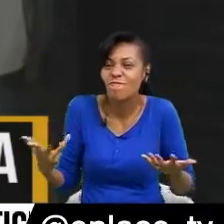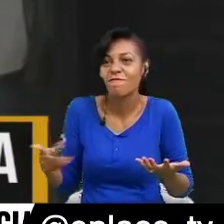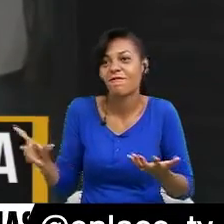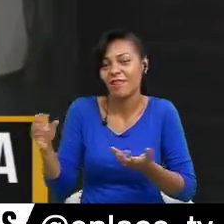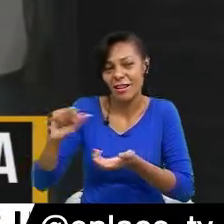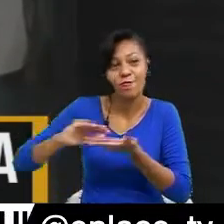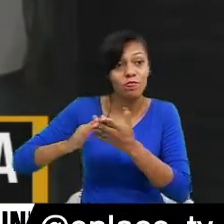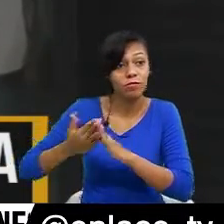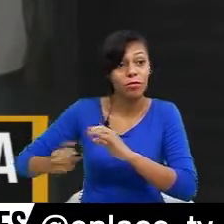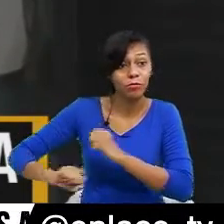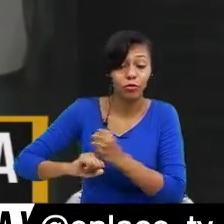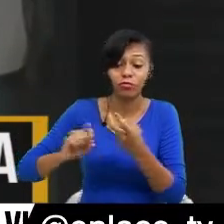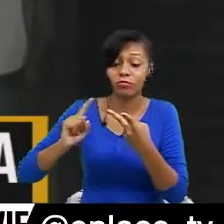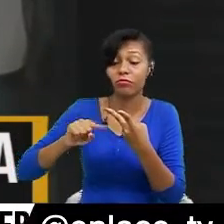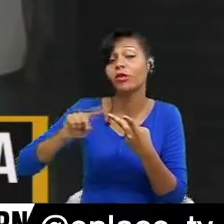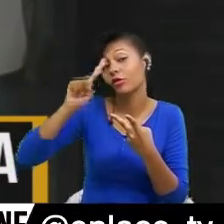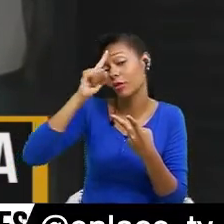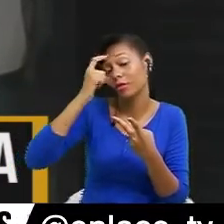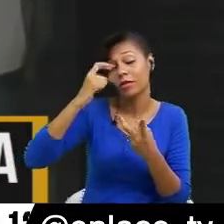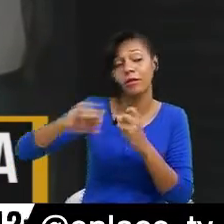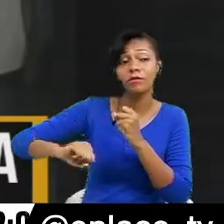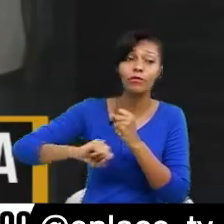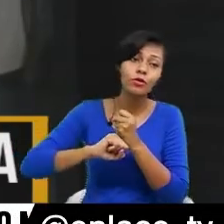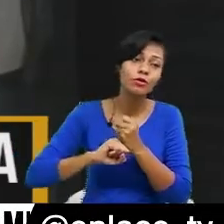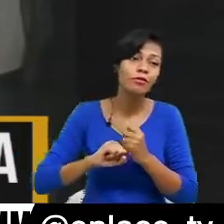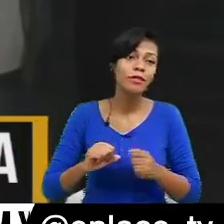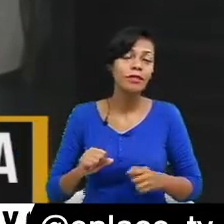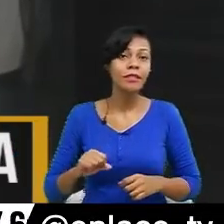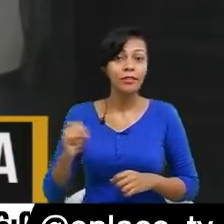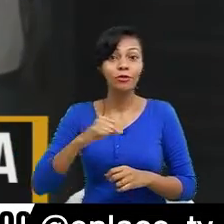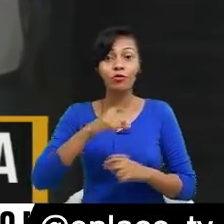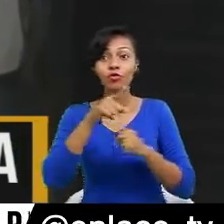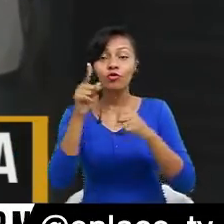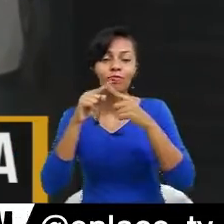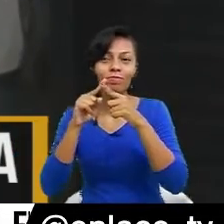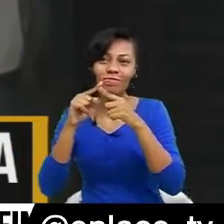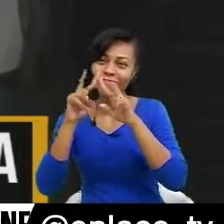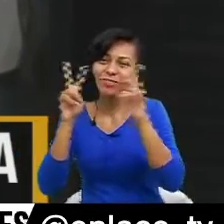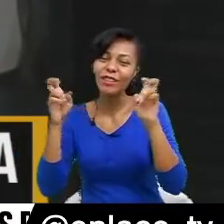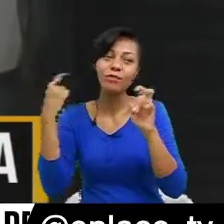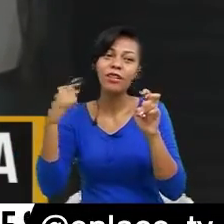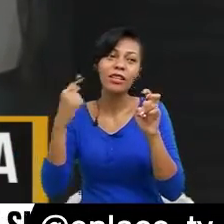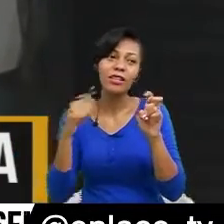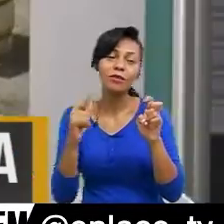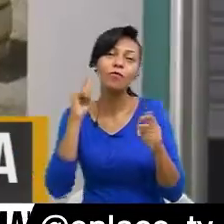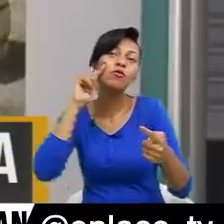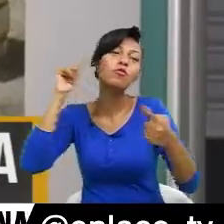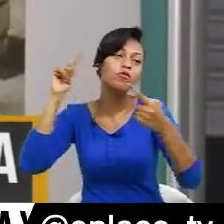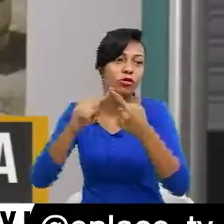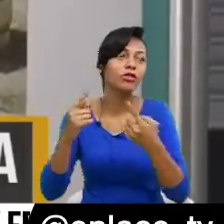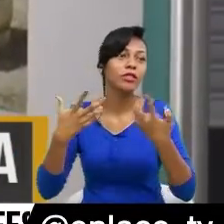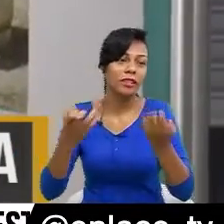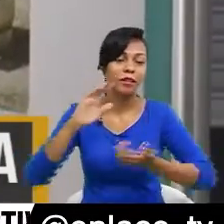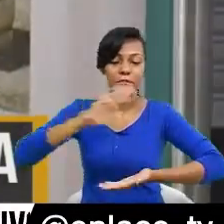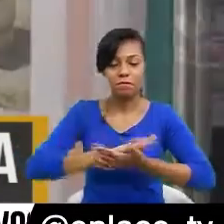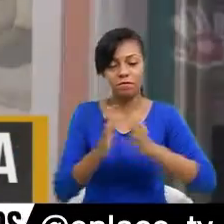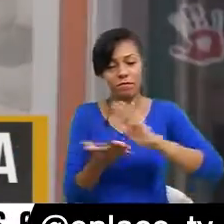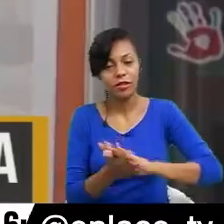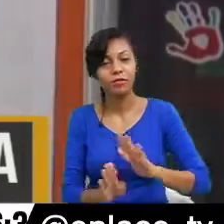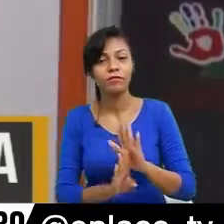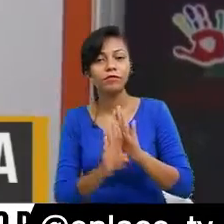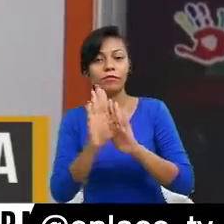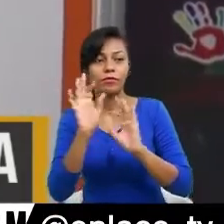los gobiernos, de todo el tema que hace parte de este engranaje para el futuro de la paz. Este reintegrado ha hablado